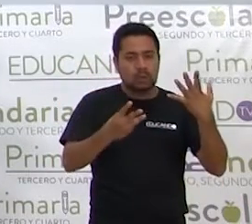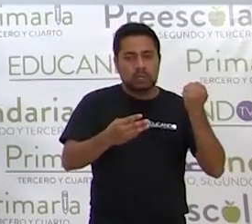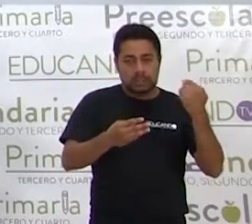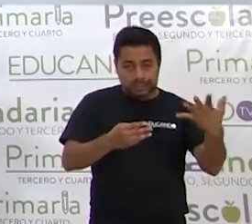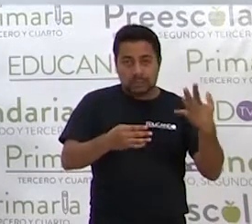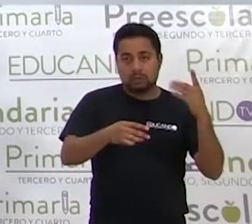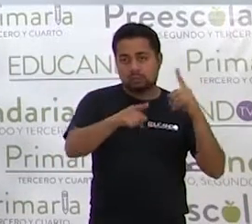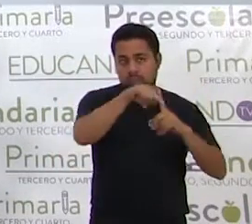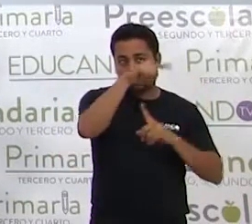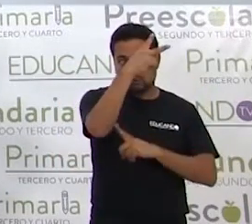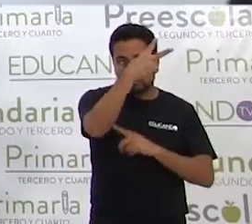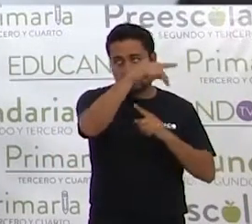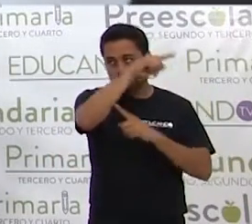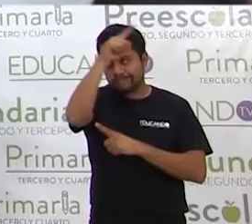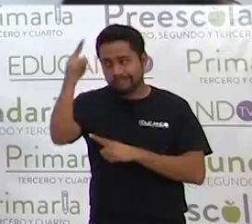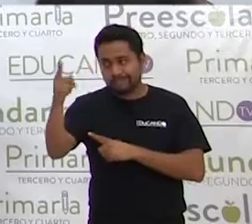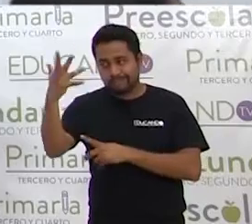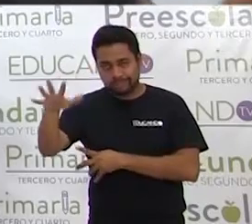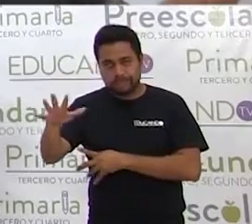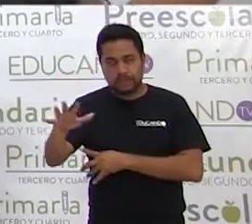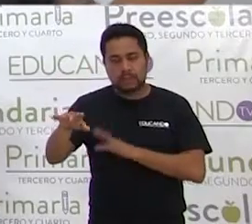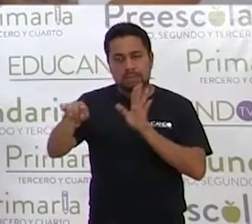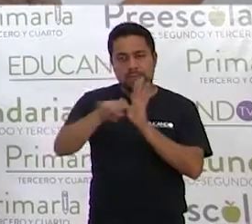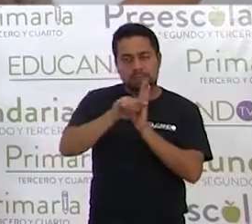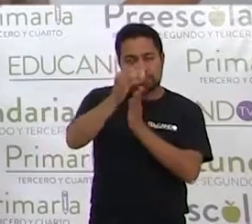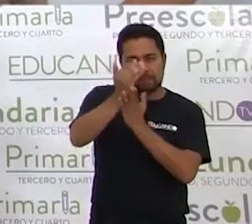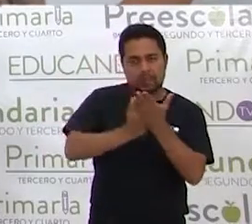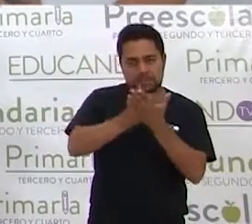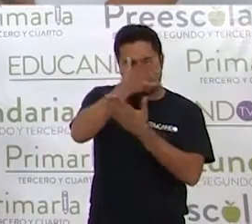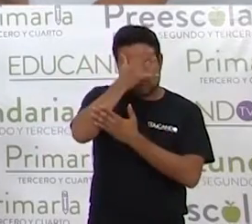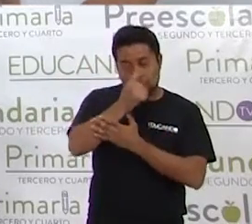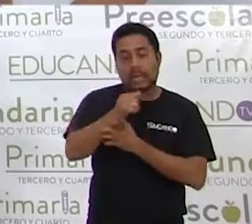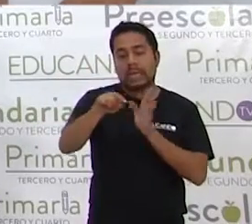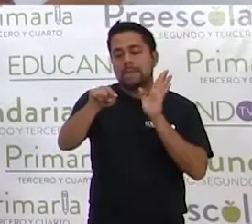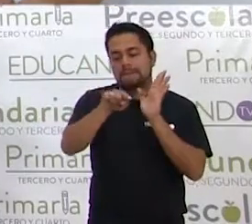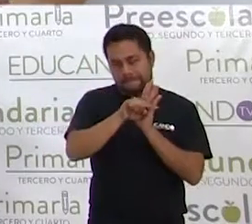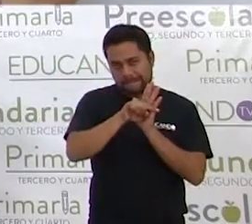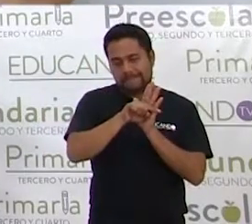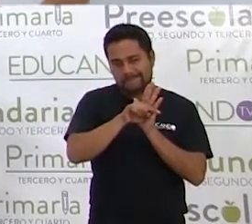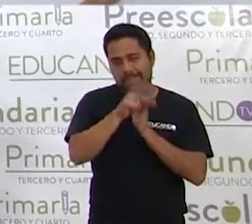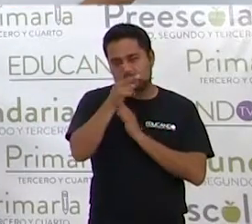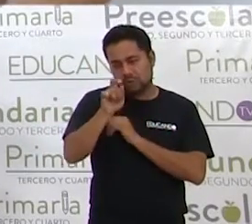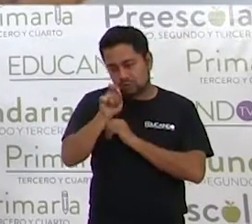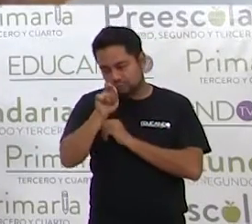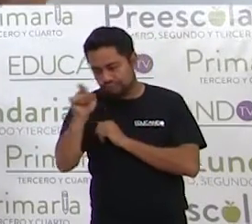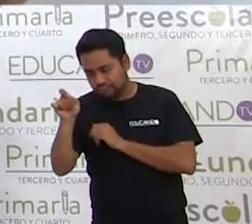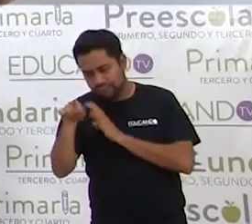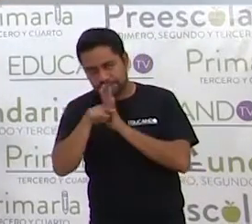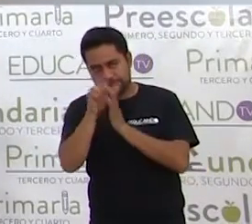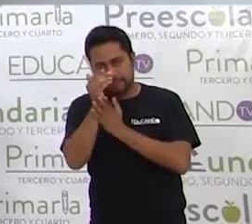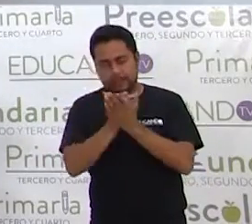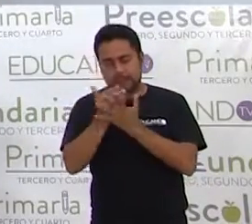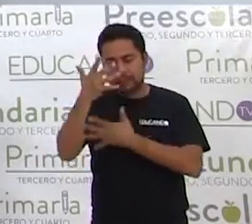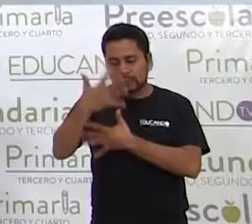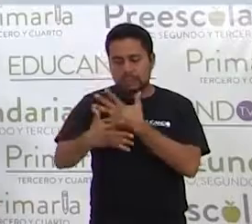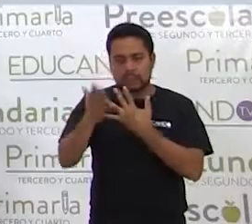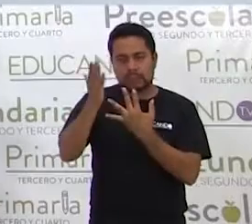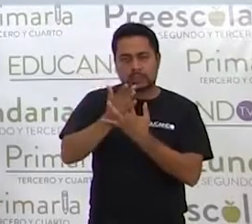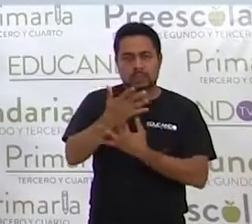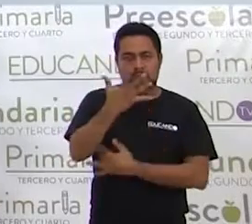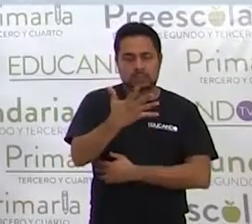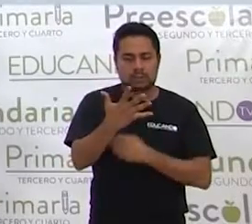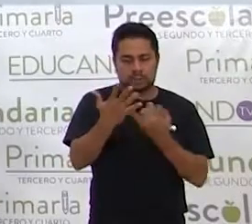10 menos porque es una recta de fracciones ponemos el signo menos ahora 15 entre